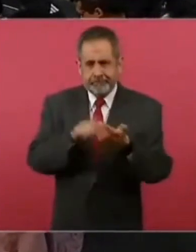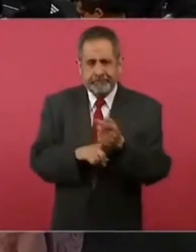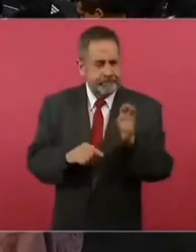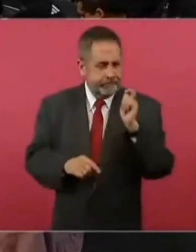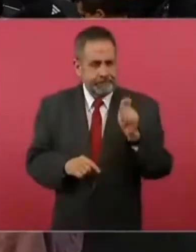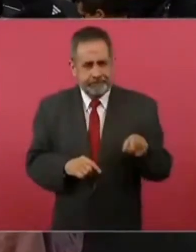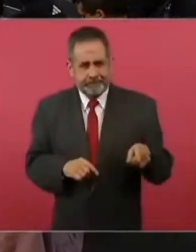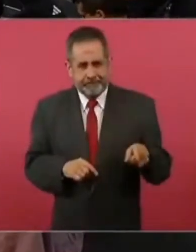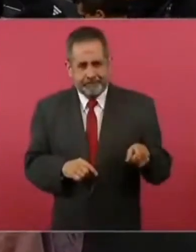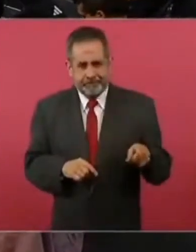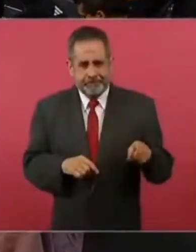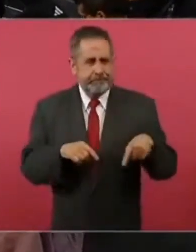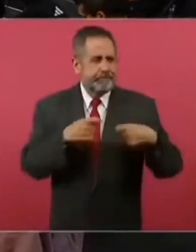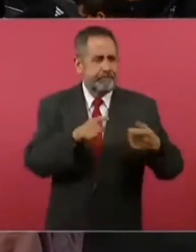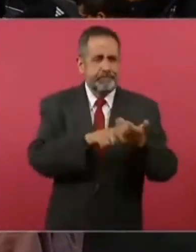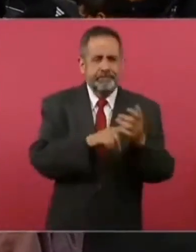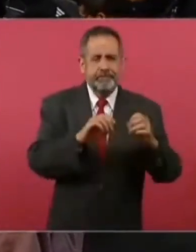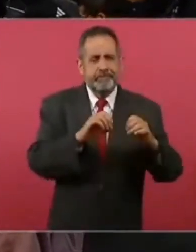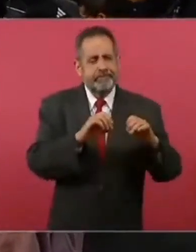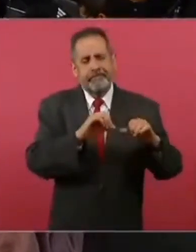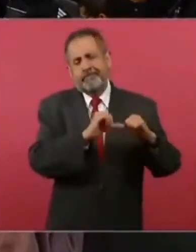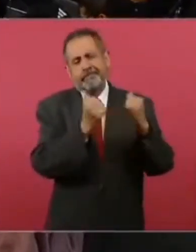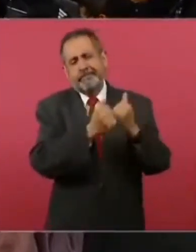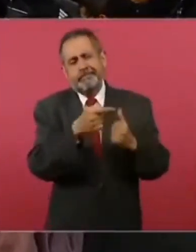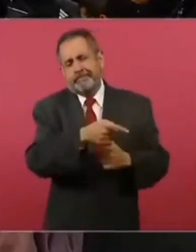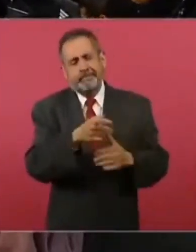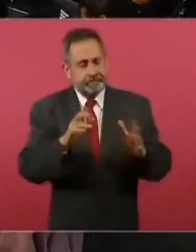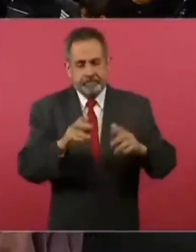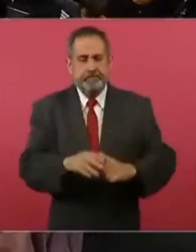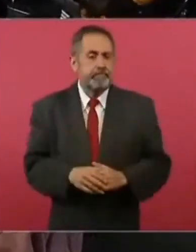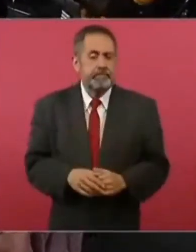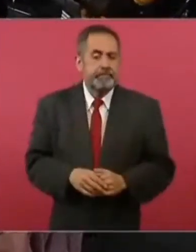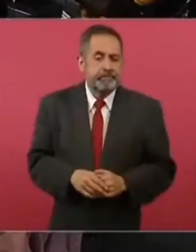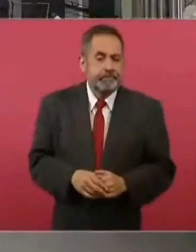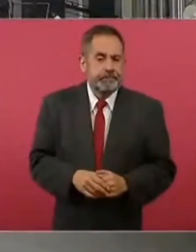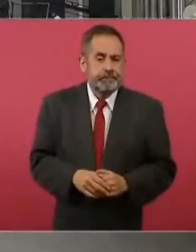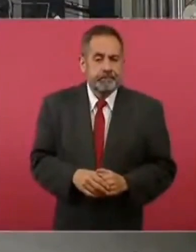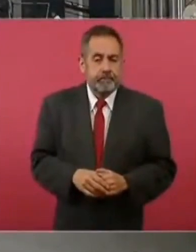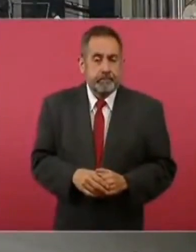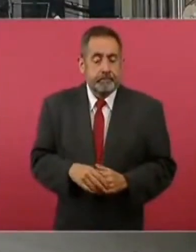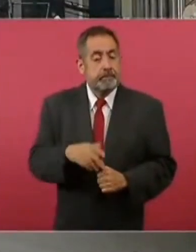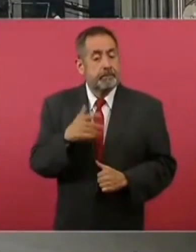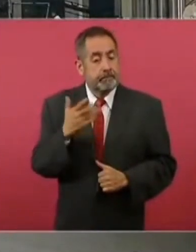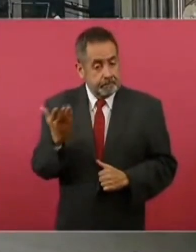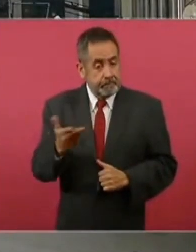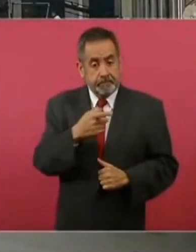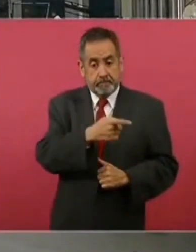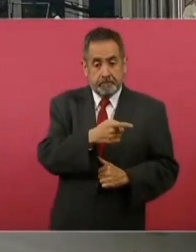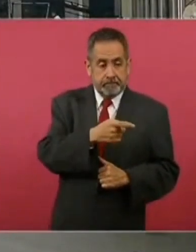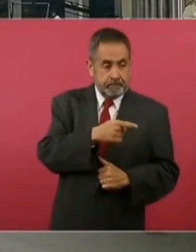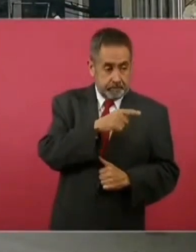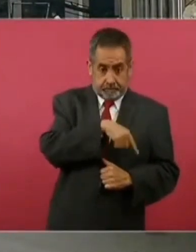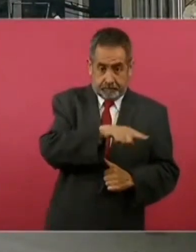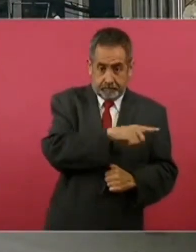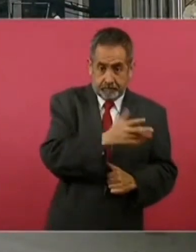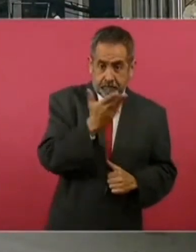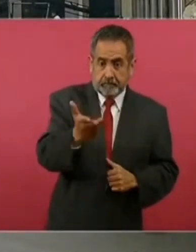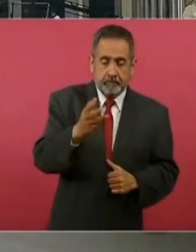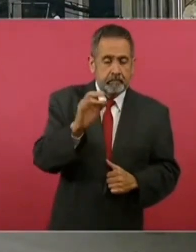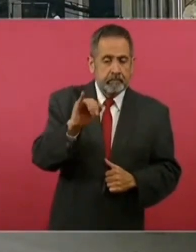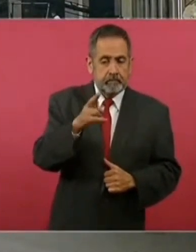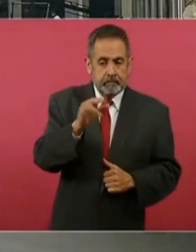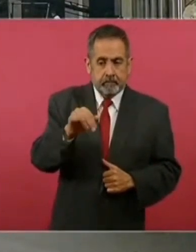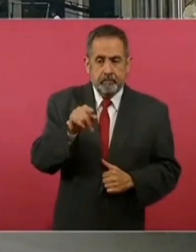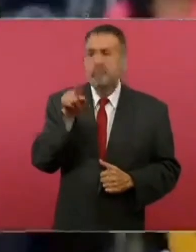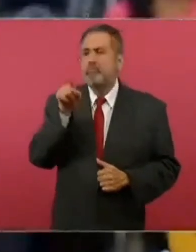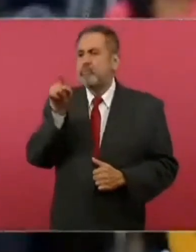recurso de la propia organización. Y le estaban solicitando a esta instancia que por datos